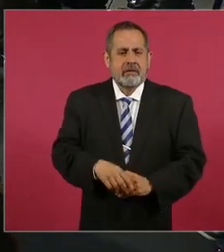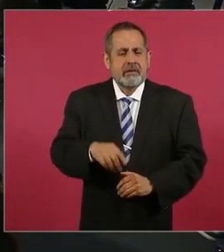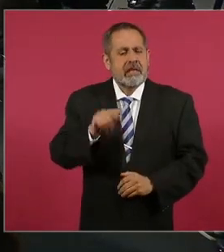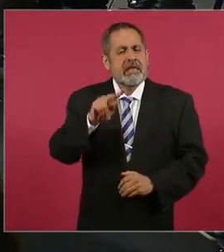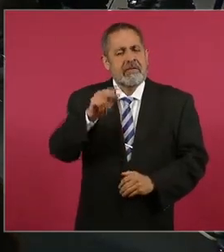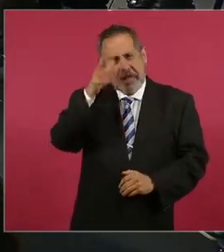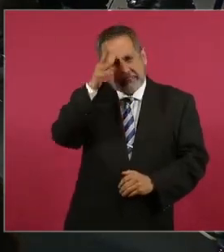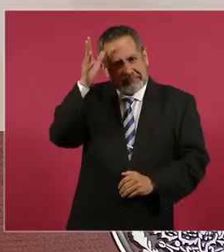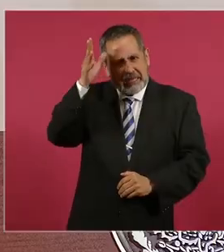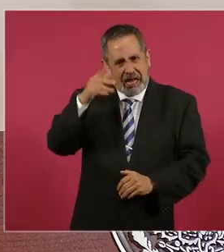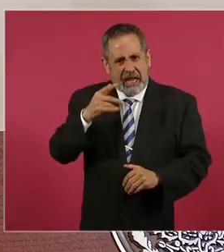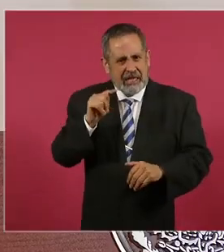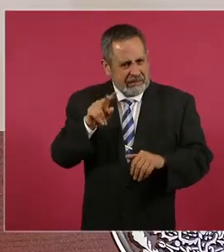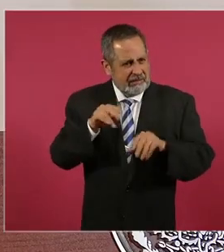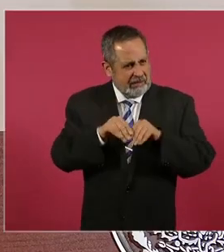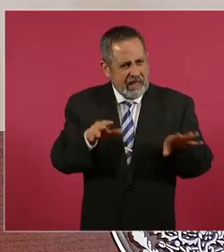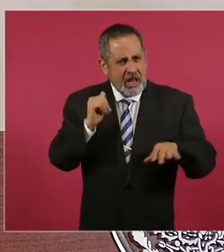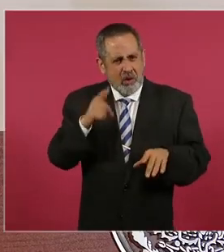¿Azteca?